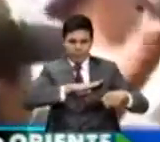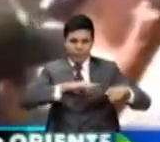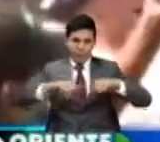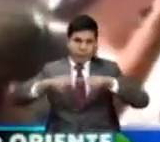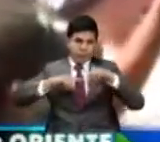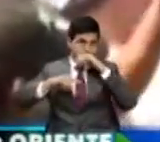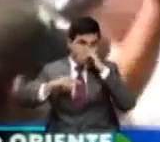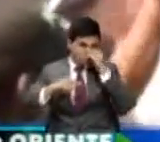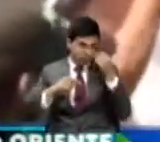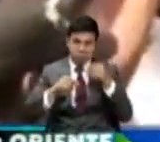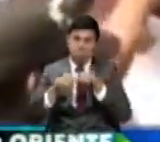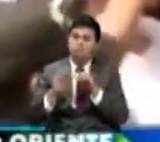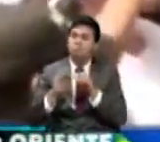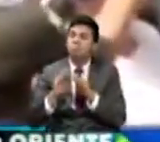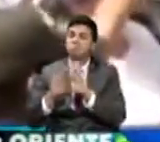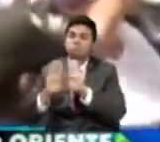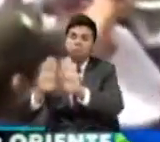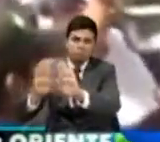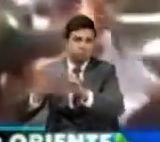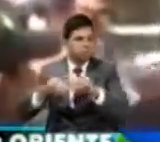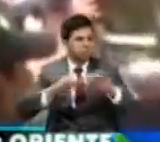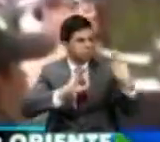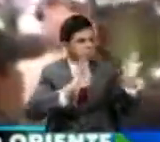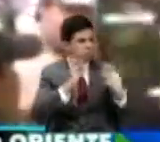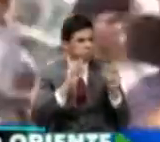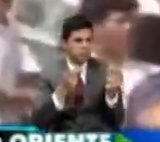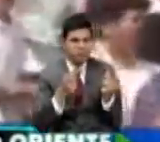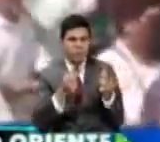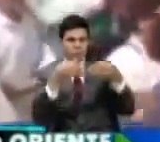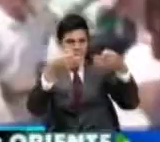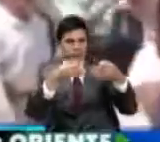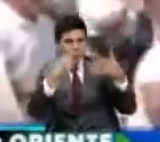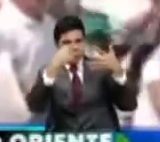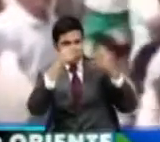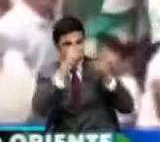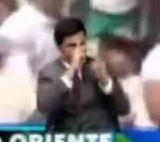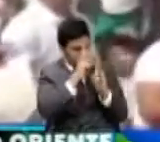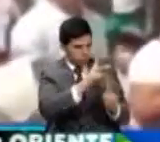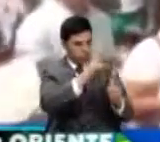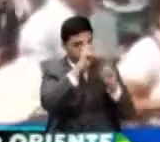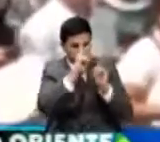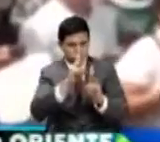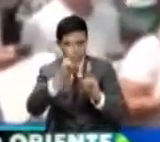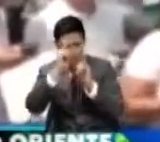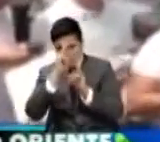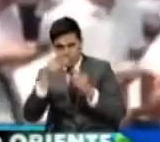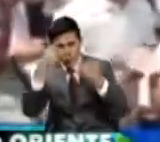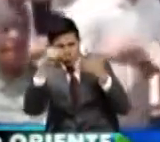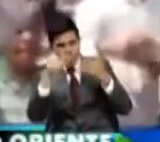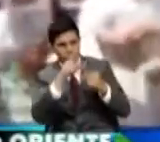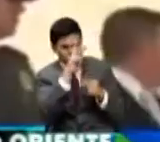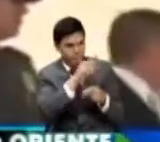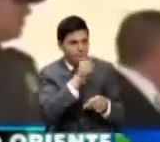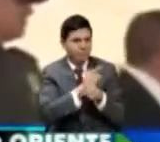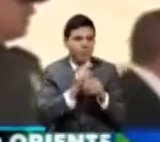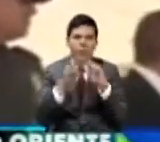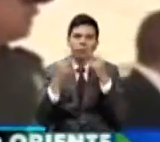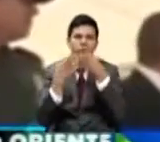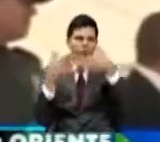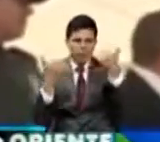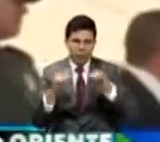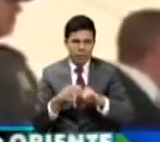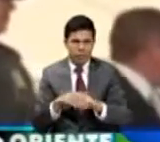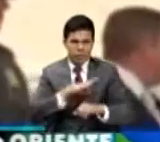municipal continuó con el evento de manera acelerada e hizo la entrega de las distinciones que se tenían previstas y se clausuró el evento.